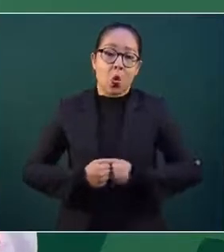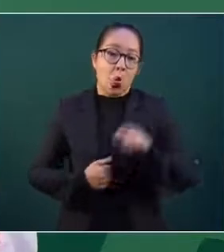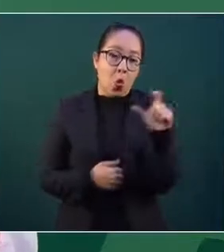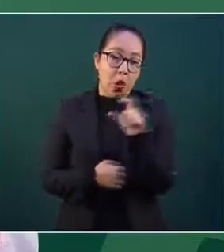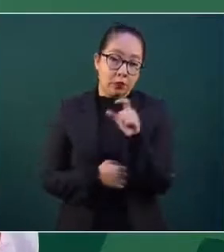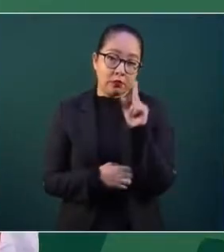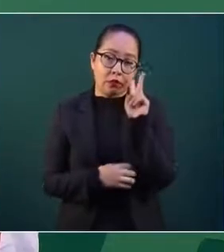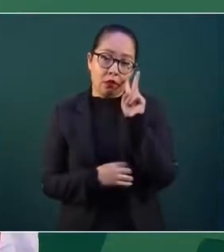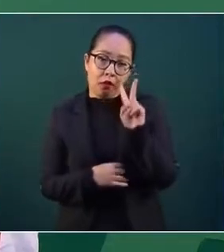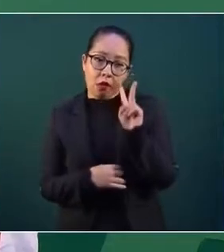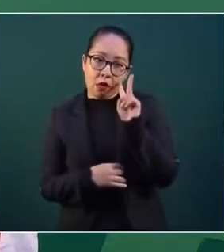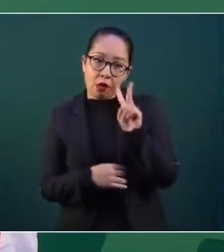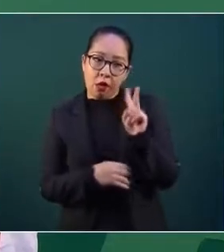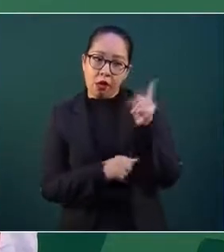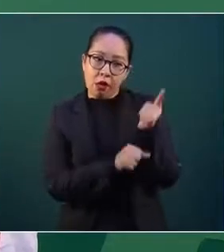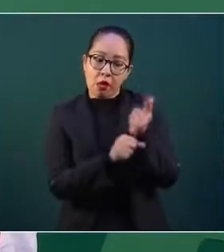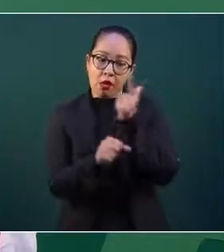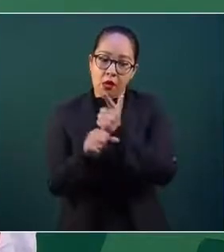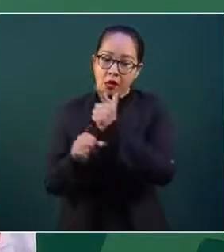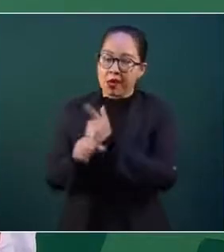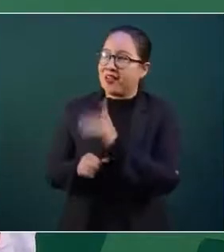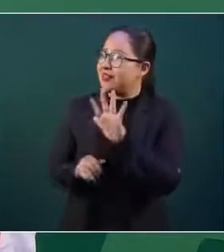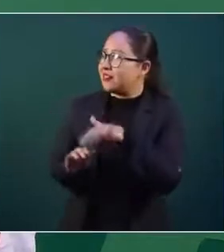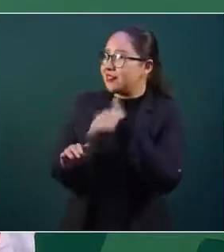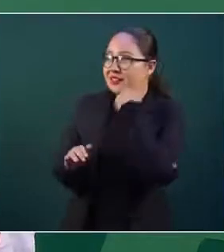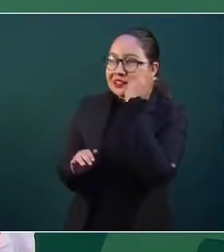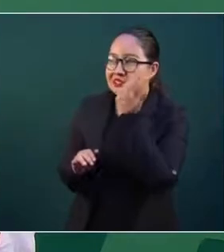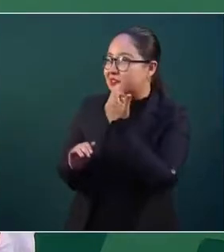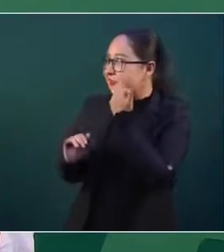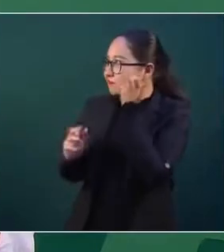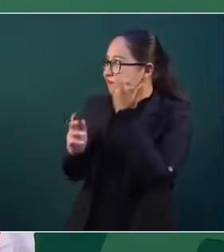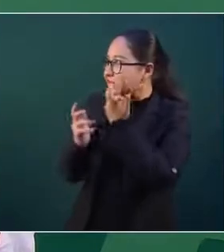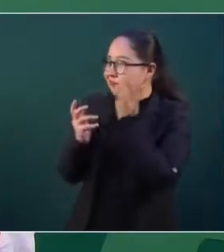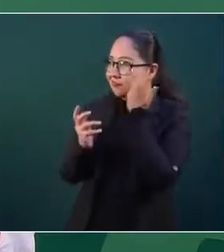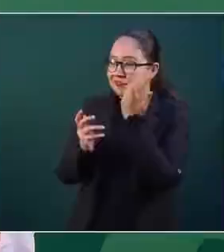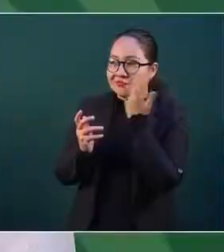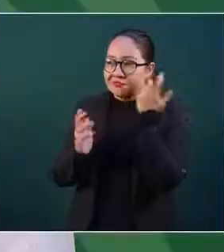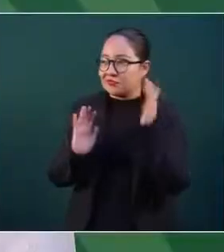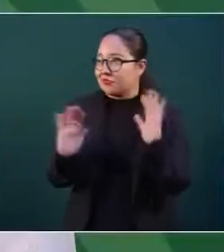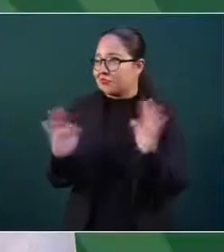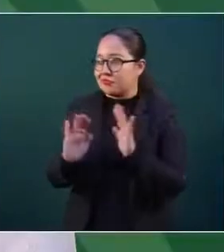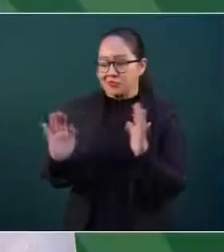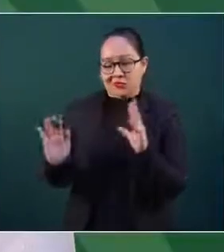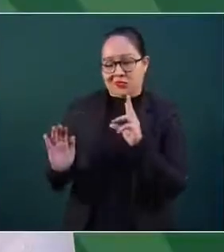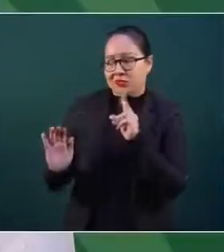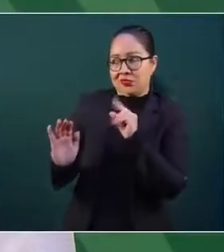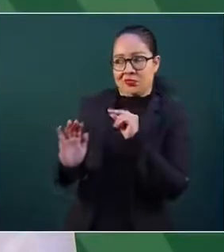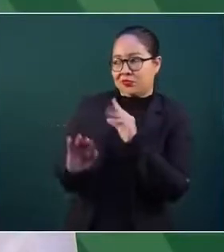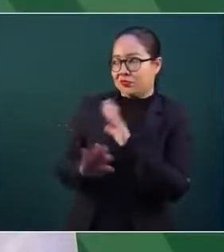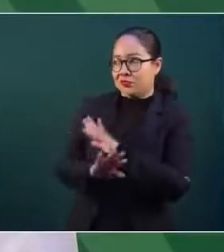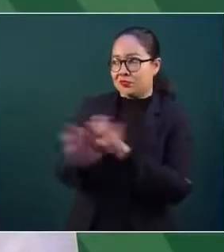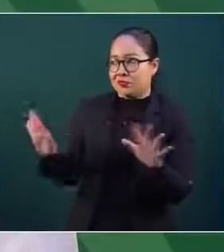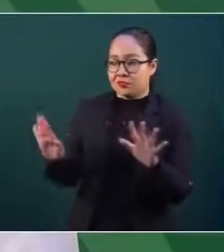regateando, ¿no?, que no querían ni que no iban a conseguir la